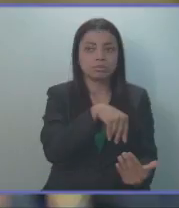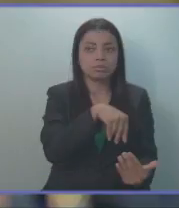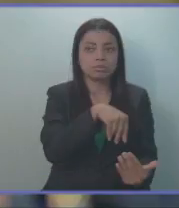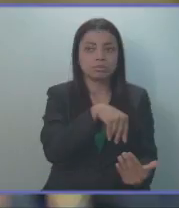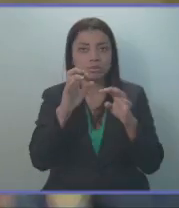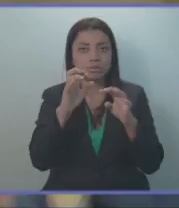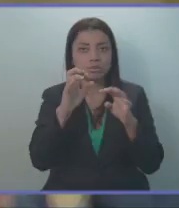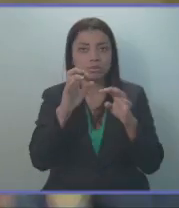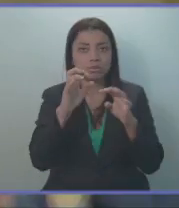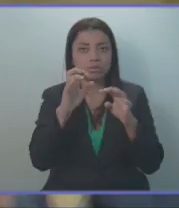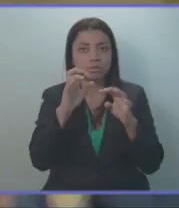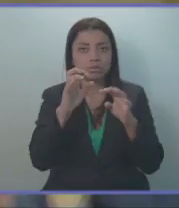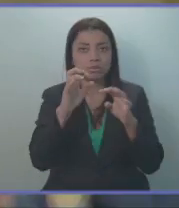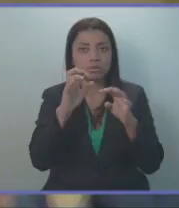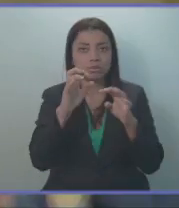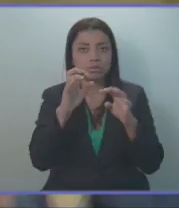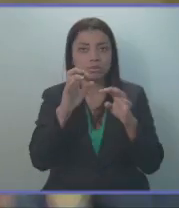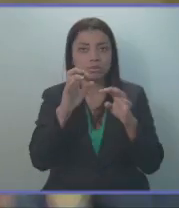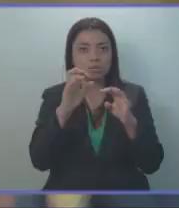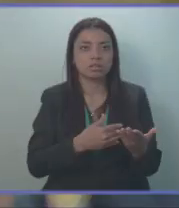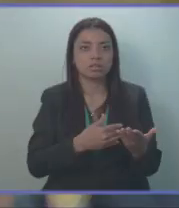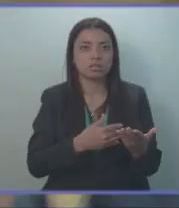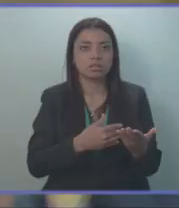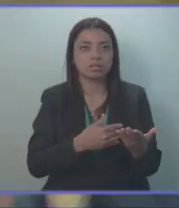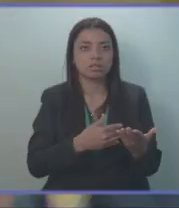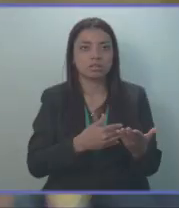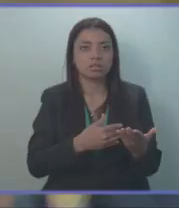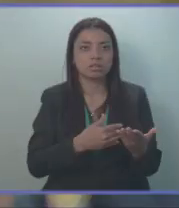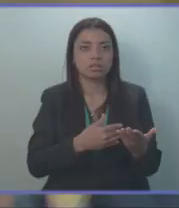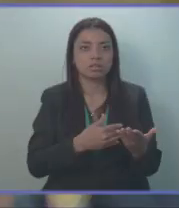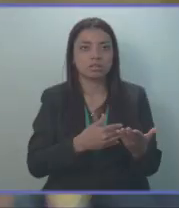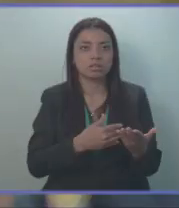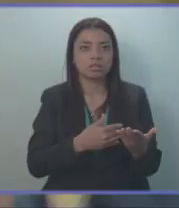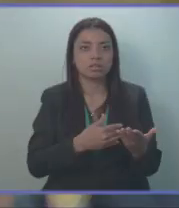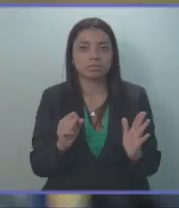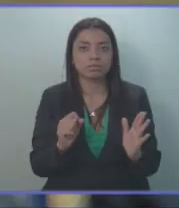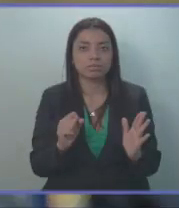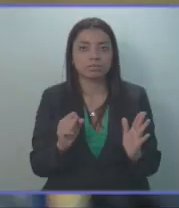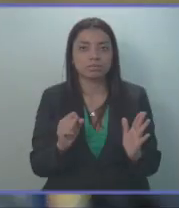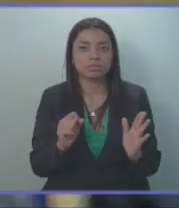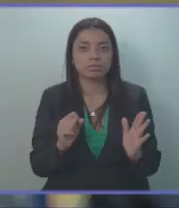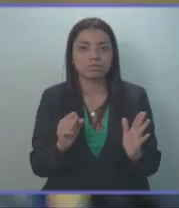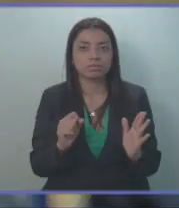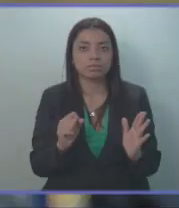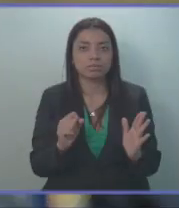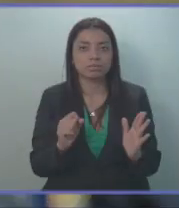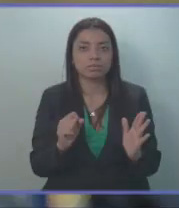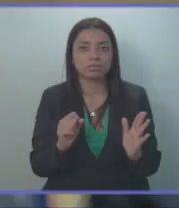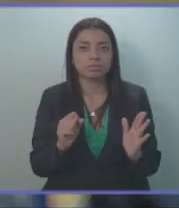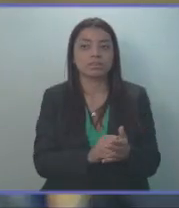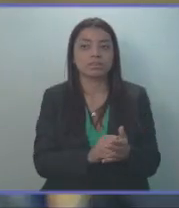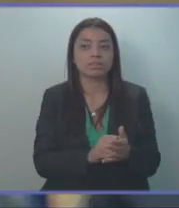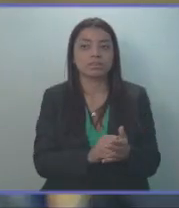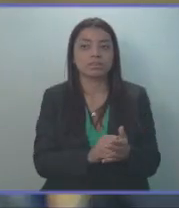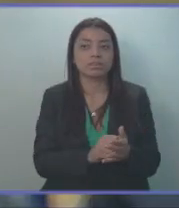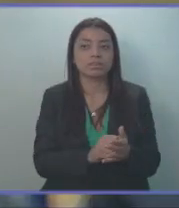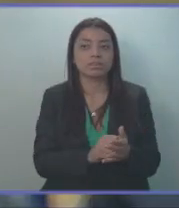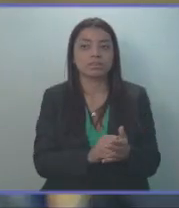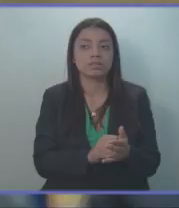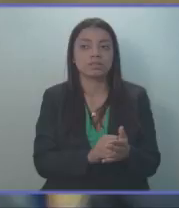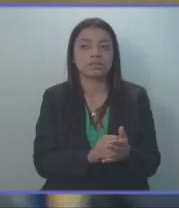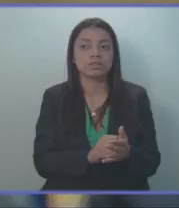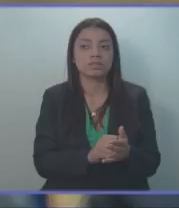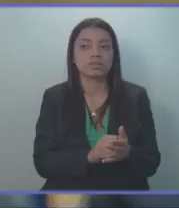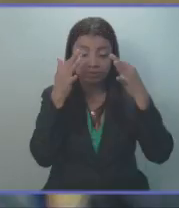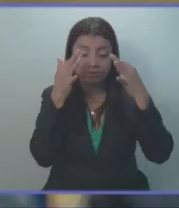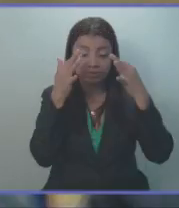221-8-2018-3, que contiene nota del presidente de la República devolviendo vetado por considerarlo inconstitucional el